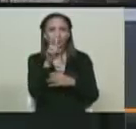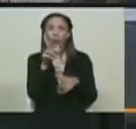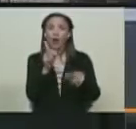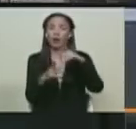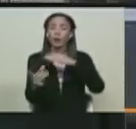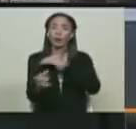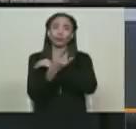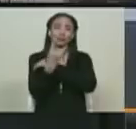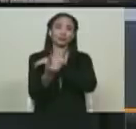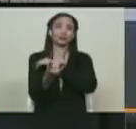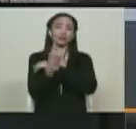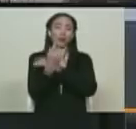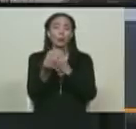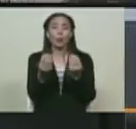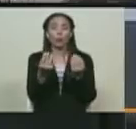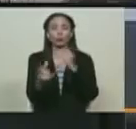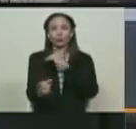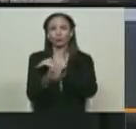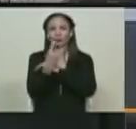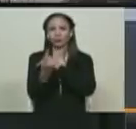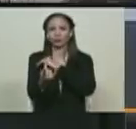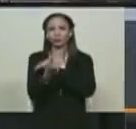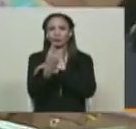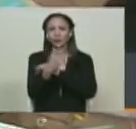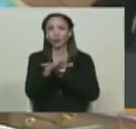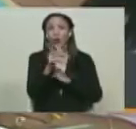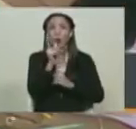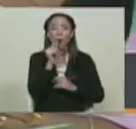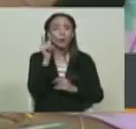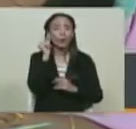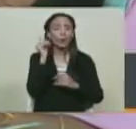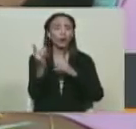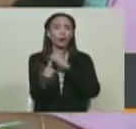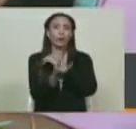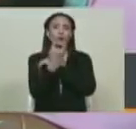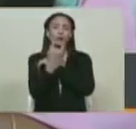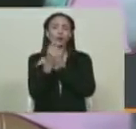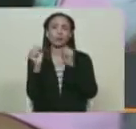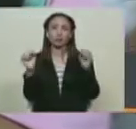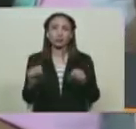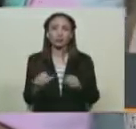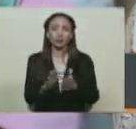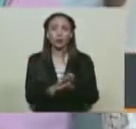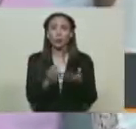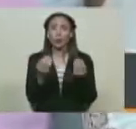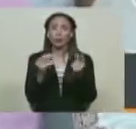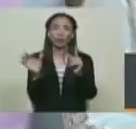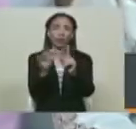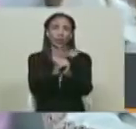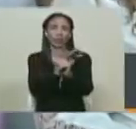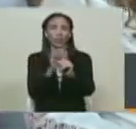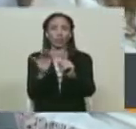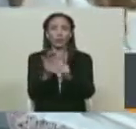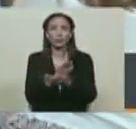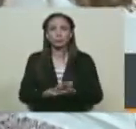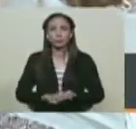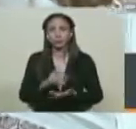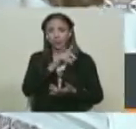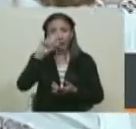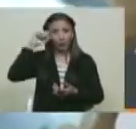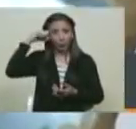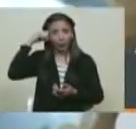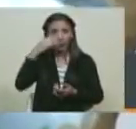¿se acuerdan? Grandes traidoras, ¿se acuerdan? Y grandes traidores al final del año, ¿se